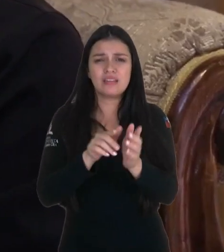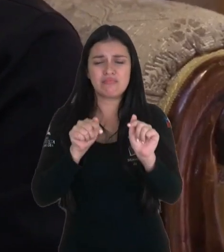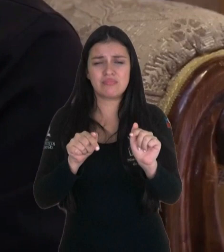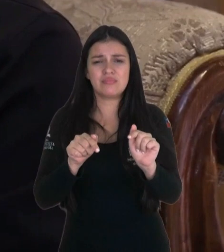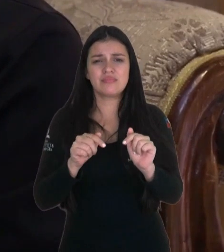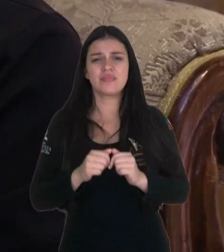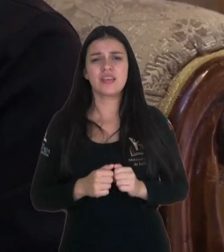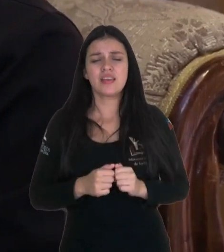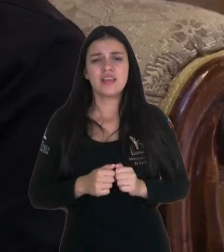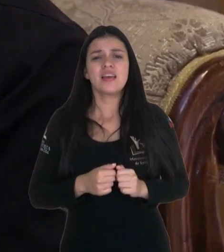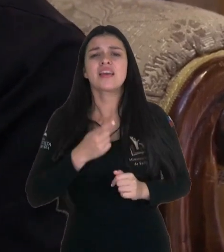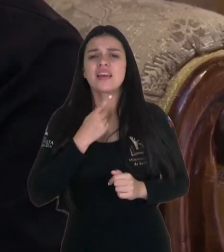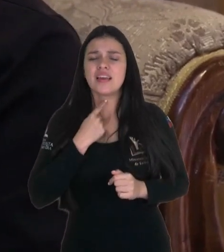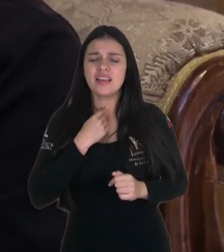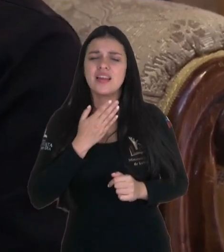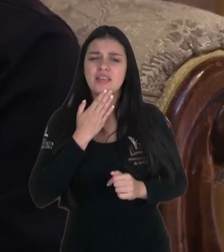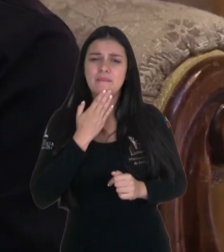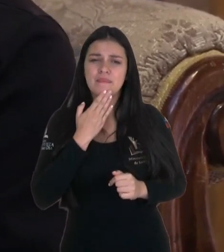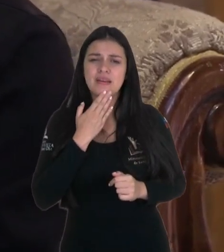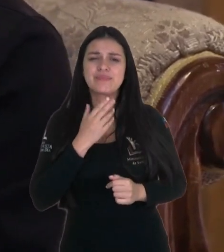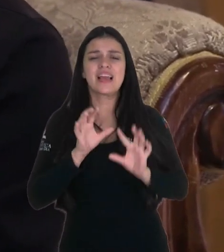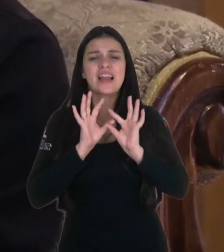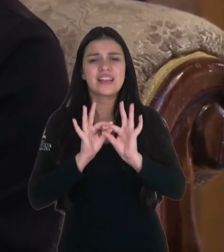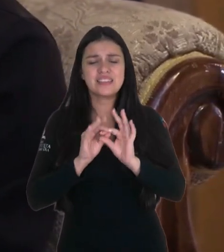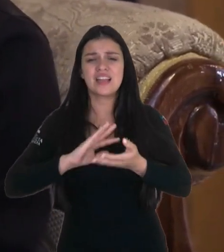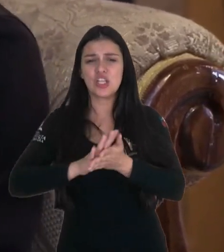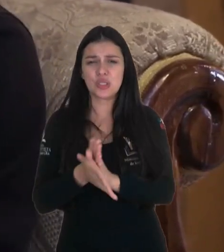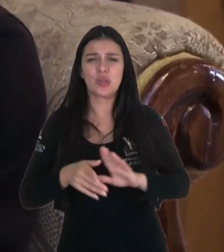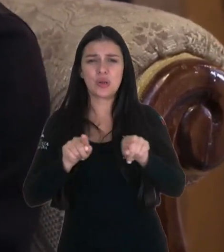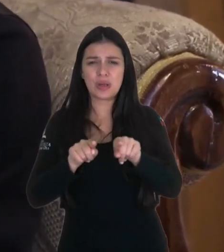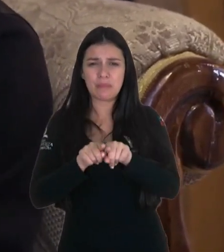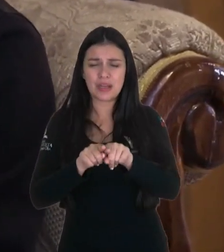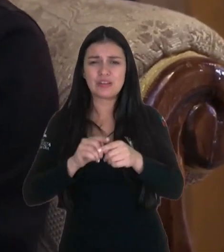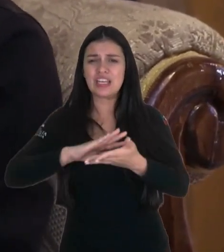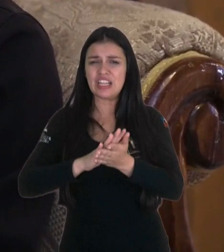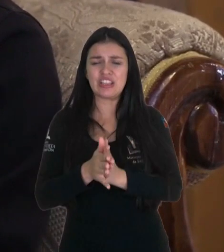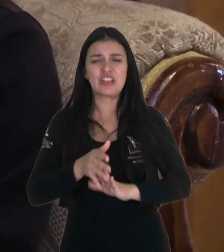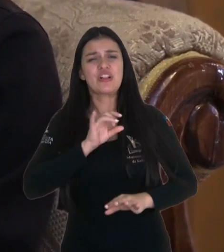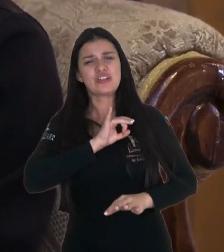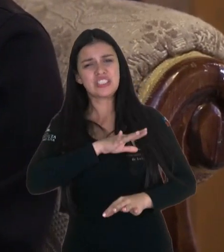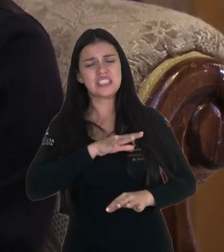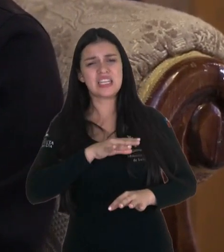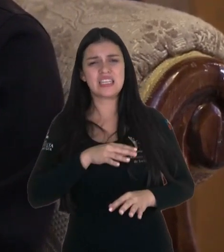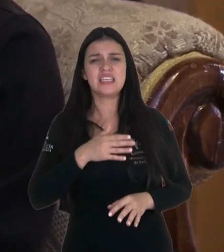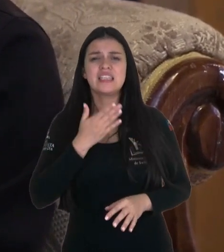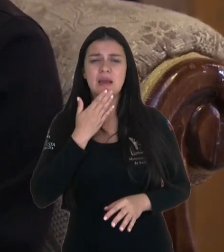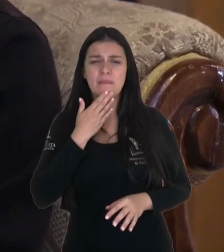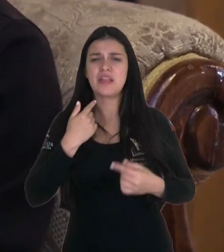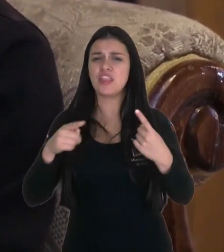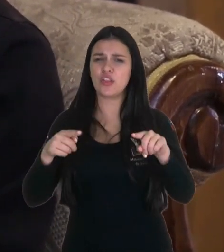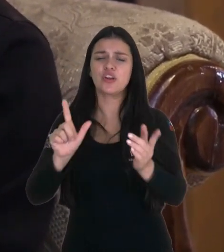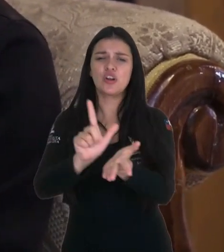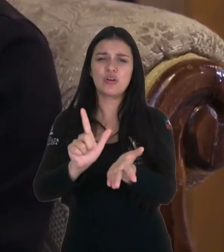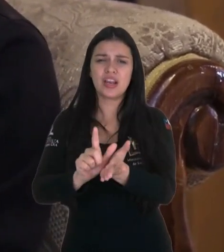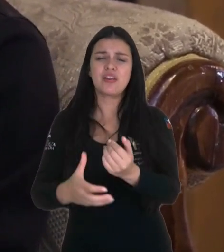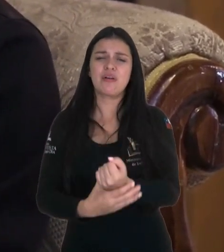además agradecer a todos nuestros hermanos que a lo largo de todo el país y de otros lugares también nos ayudaron con sus donativos